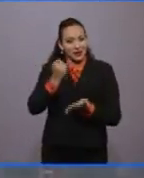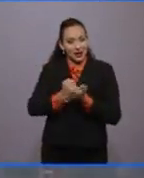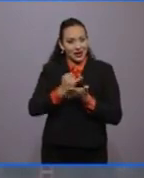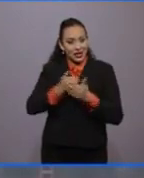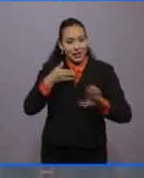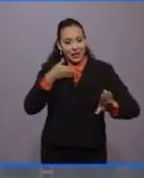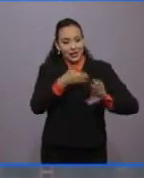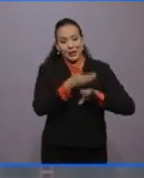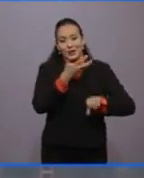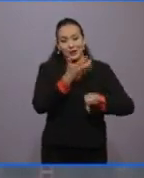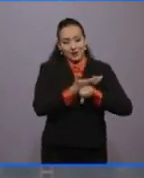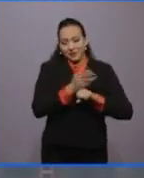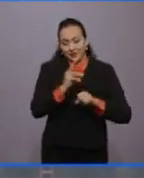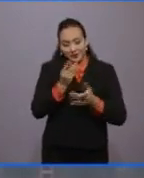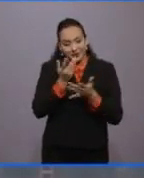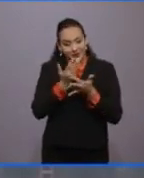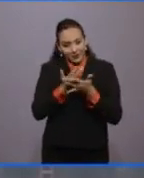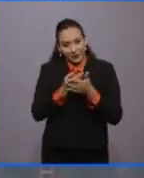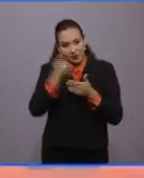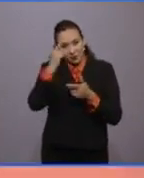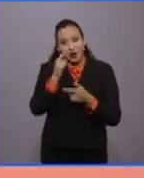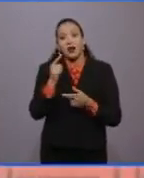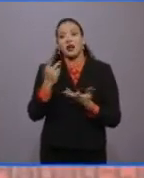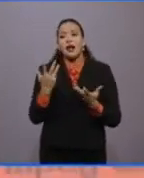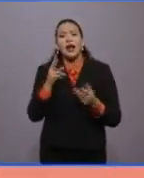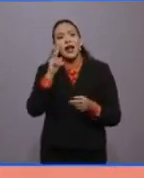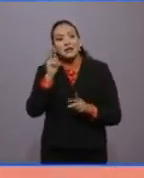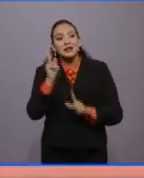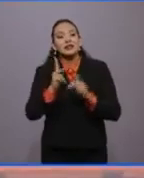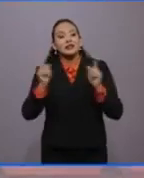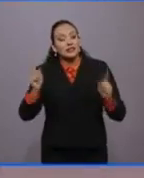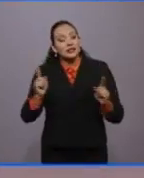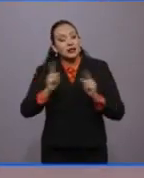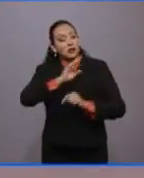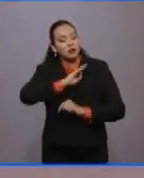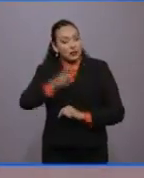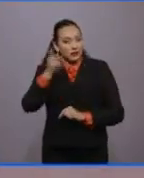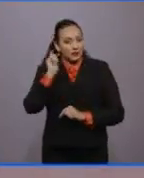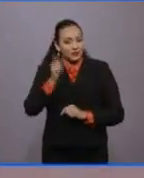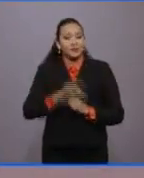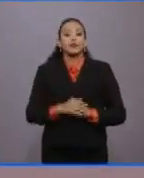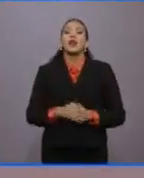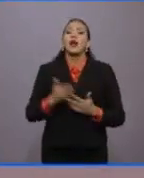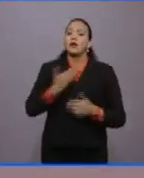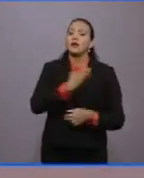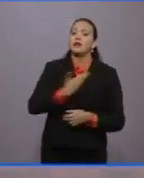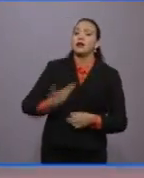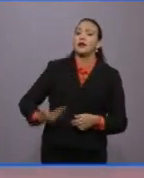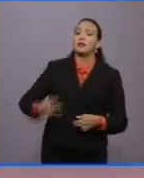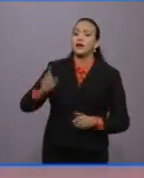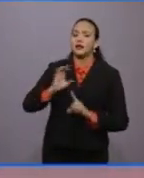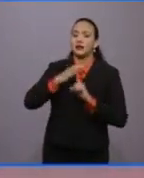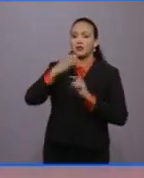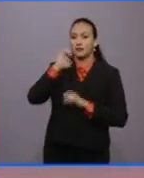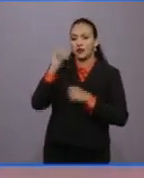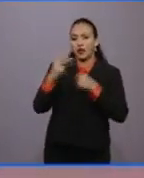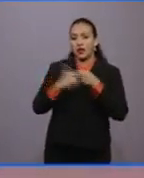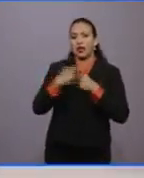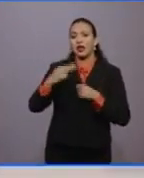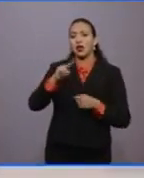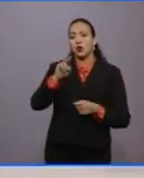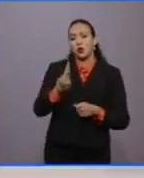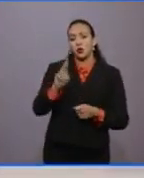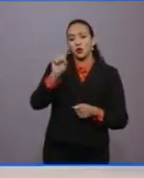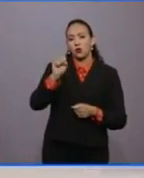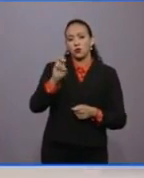Estados Unidos, con el fin de encontrar una salida negociada a la guerra comercial. La presidenta de la Comisión Europea, Ursula von